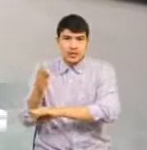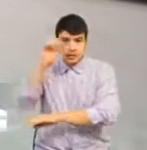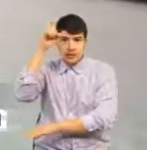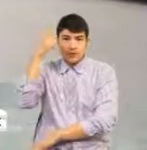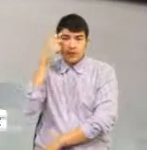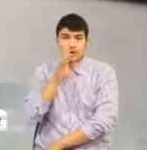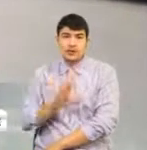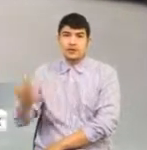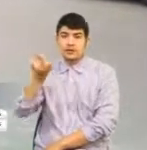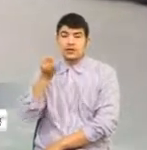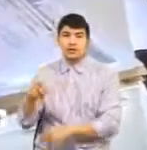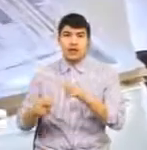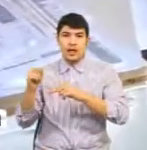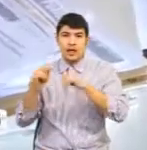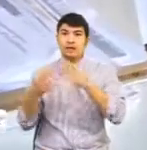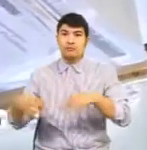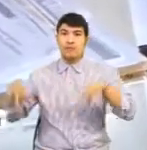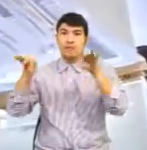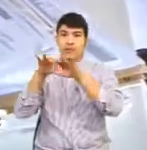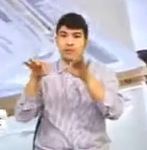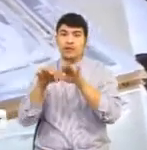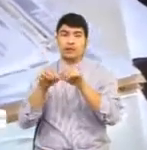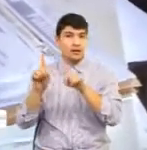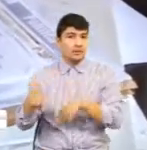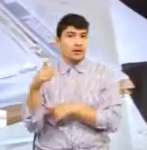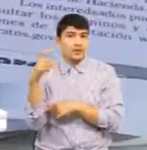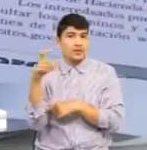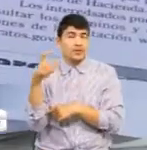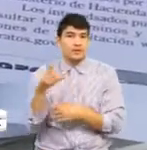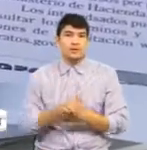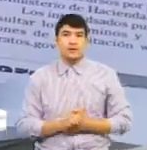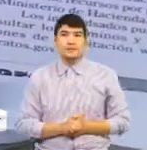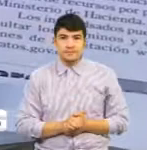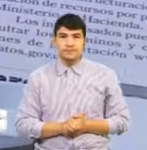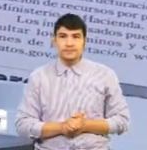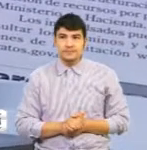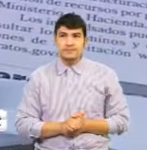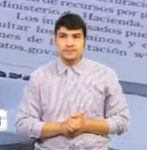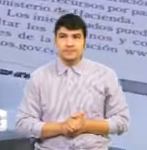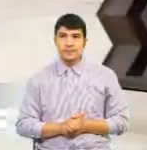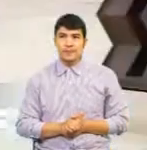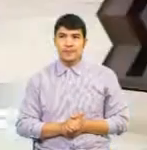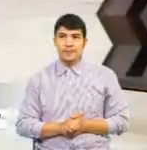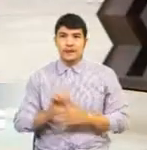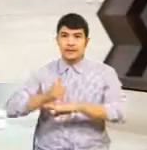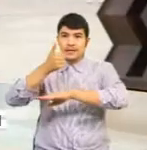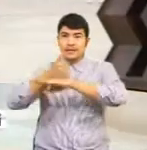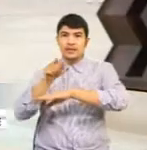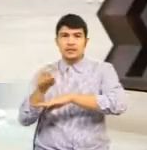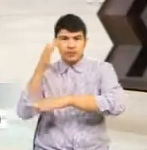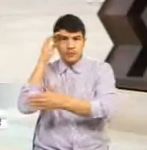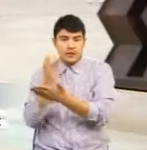esta obra tan significativa para pamplona y cúcuta lo ha señalado el presidente de la pro variante y ha señalado que es importante